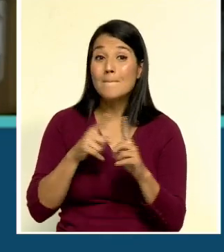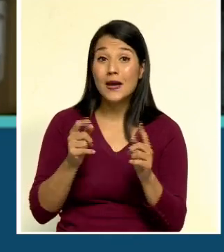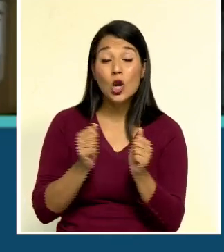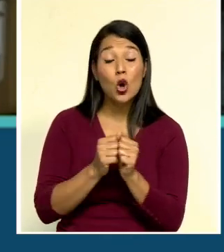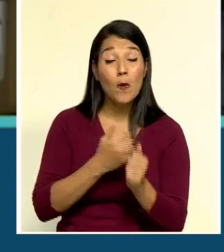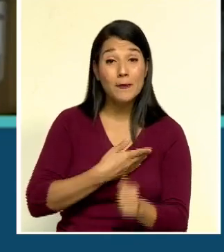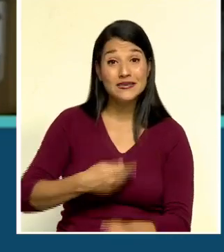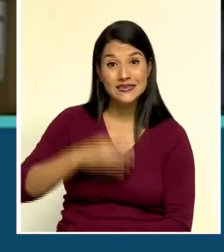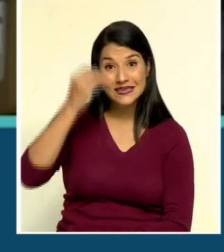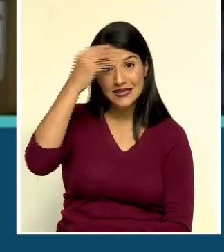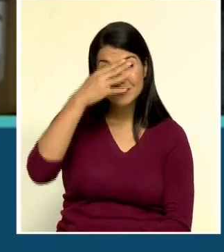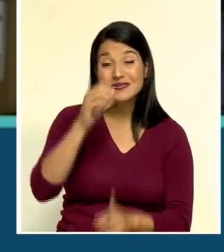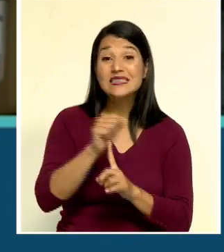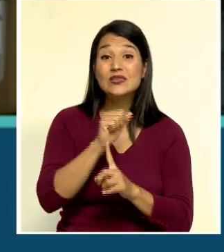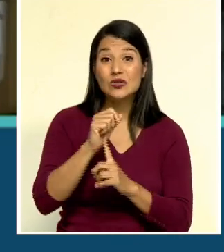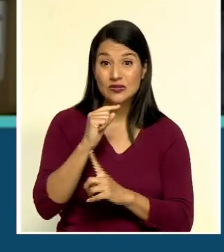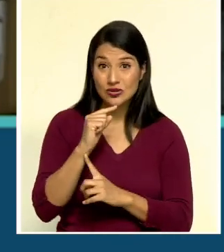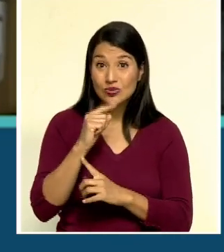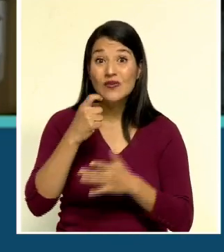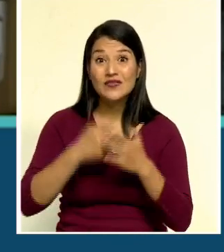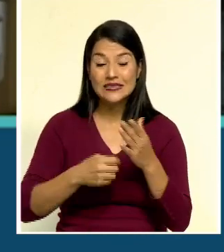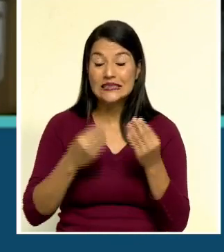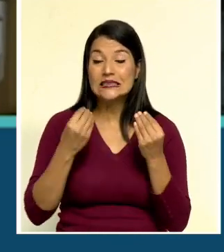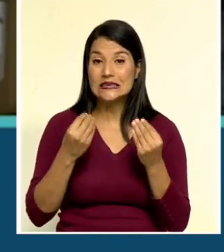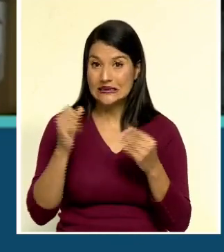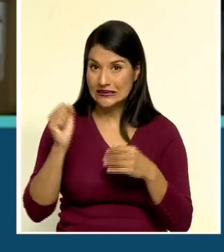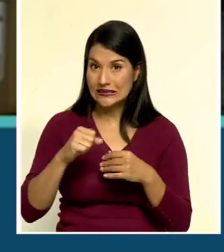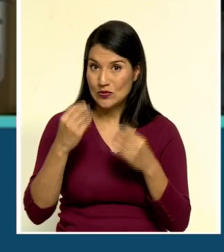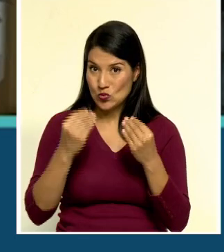muy grave, y que eso hacía